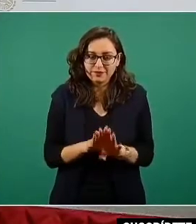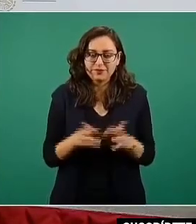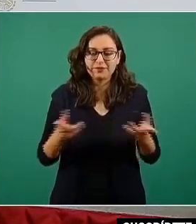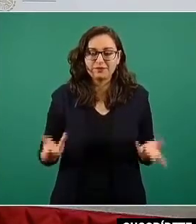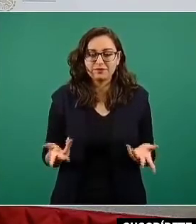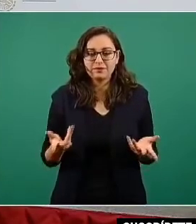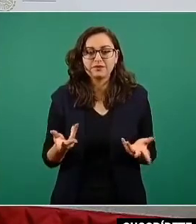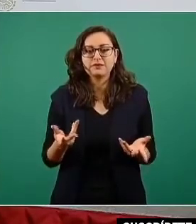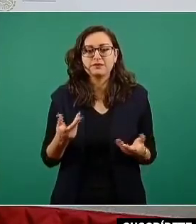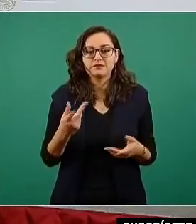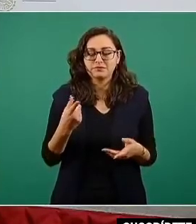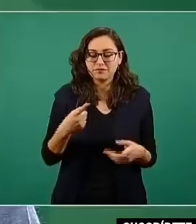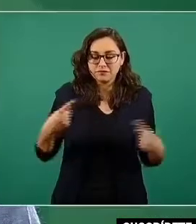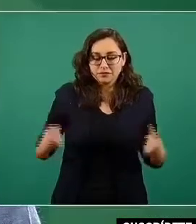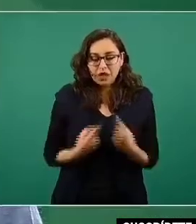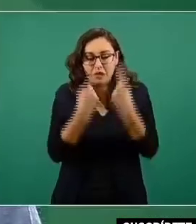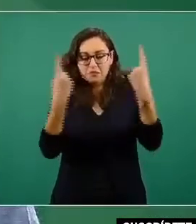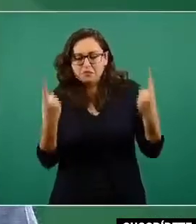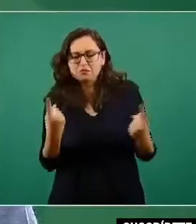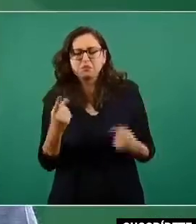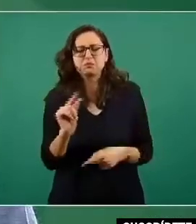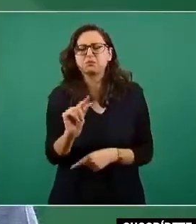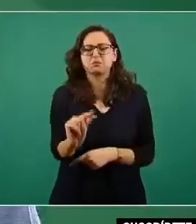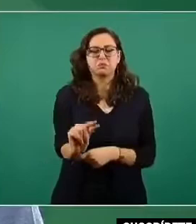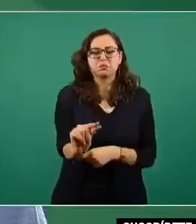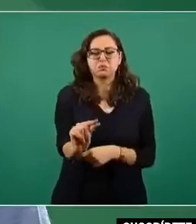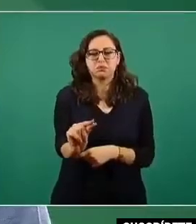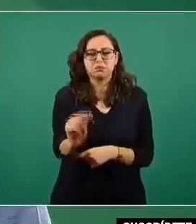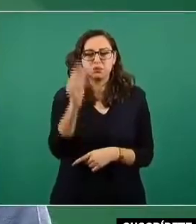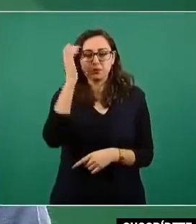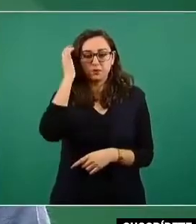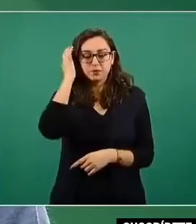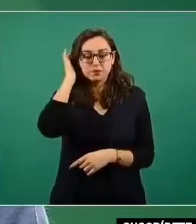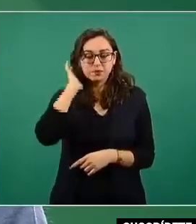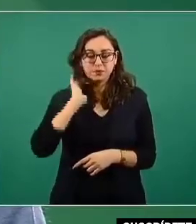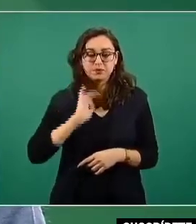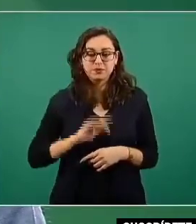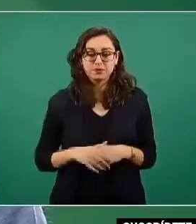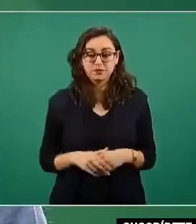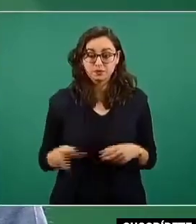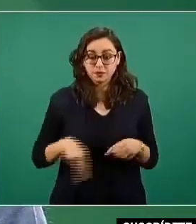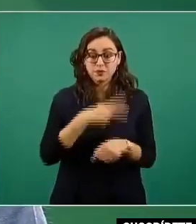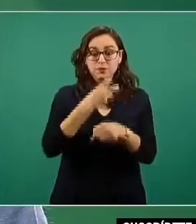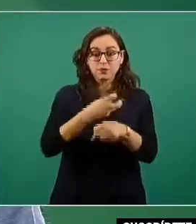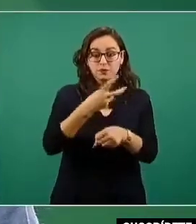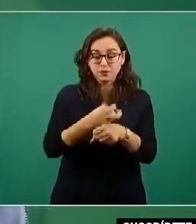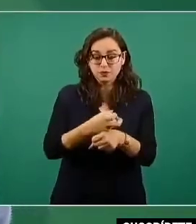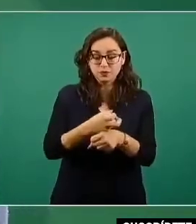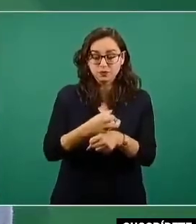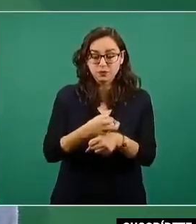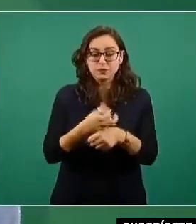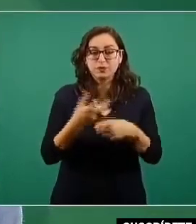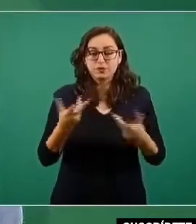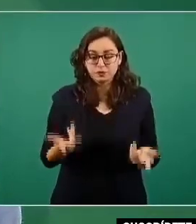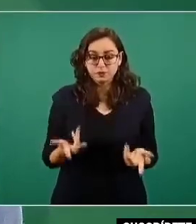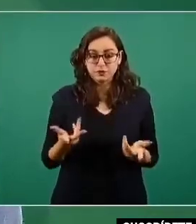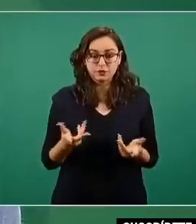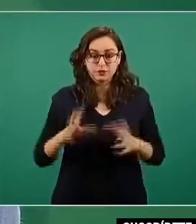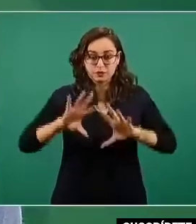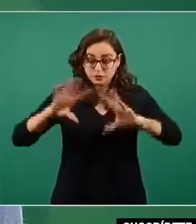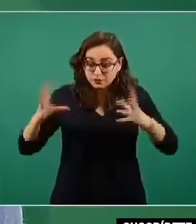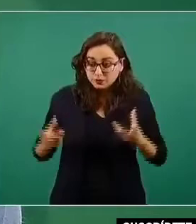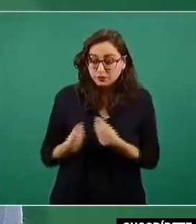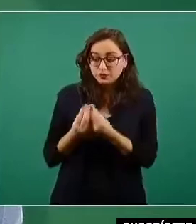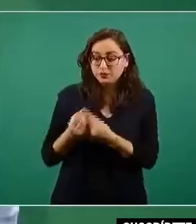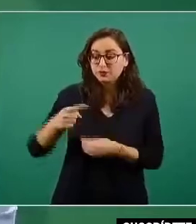han logrado autorización de uso de emergencia. Segundo, porque dentro de ese conjunto, que hasta el